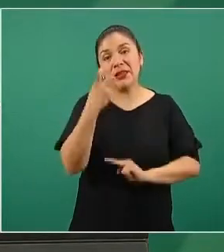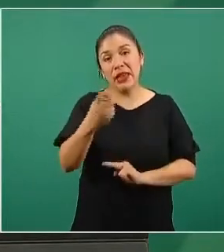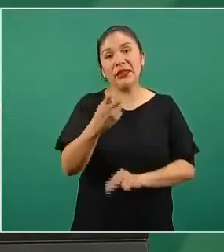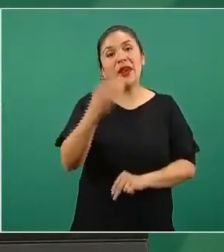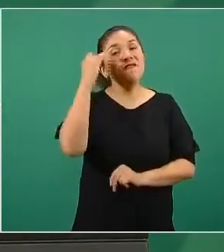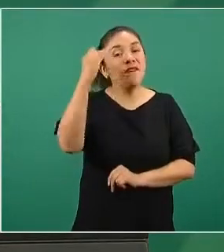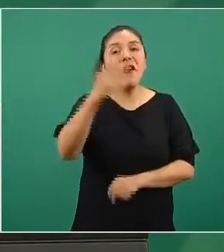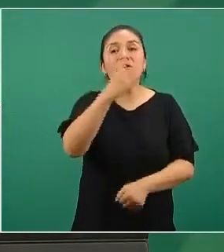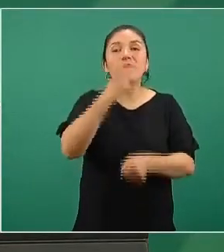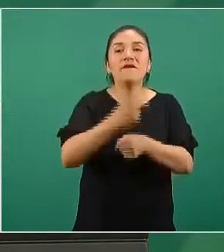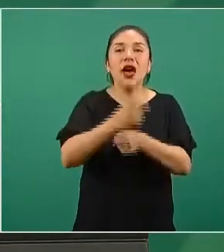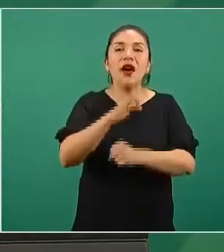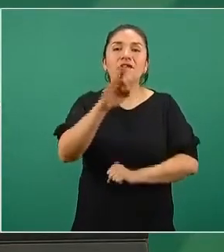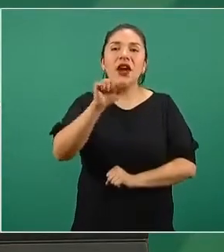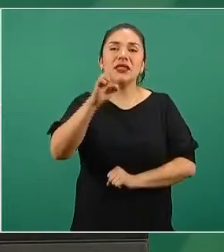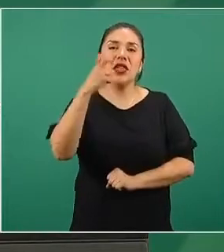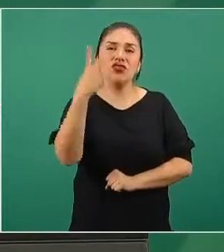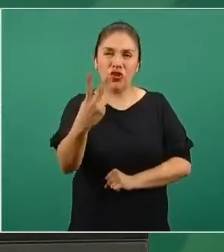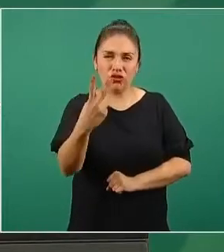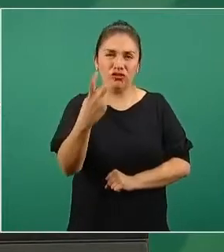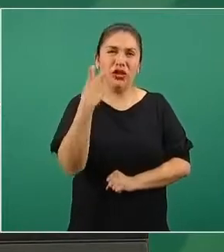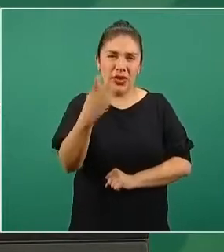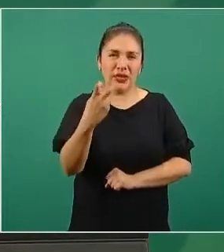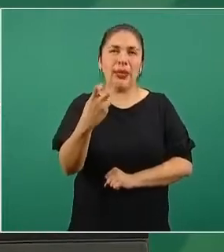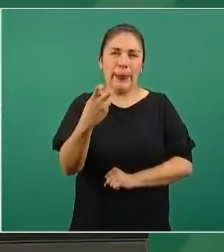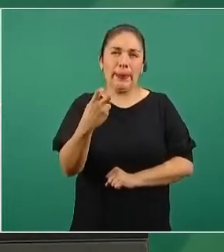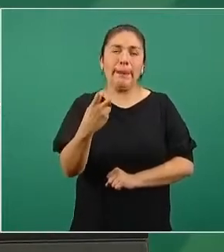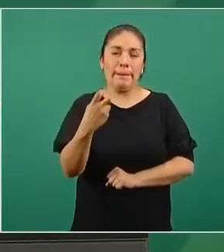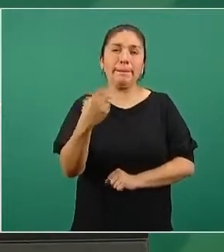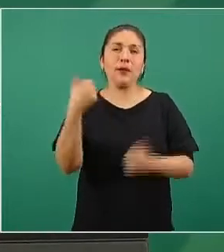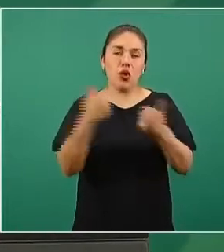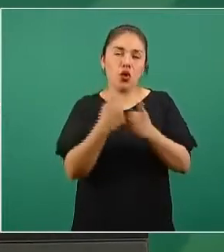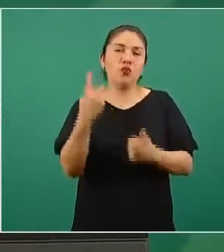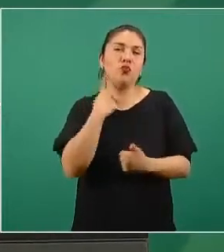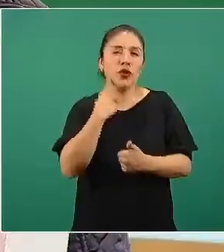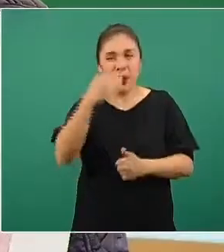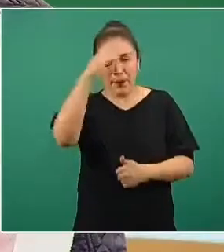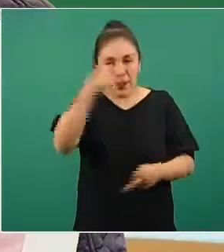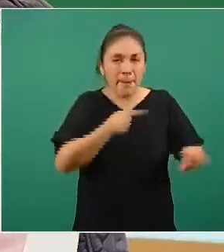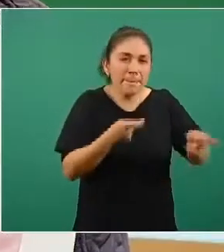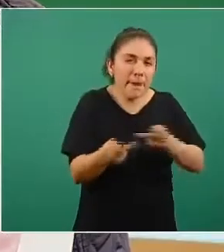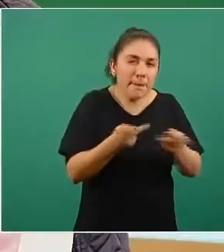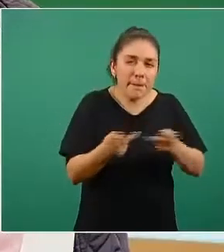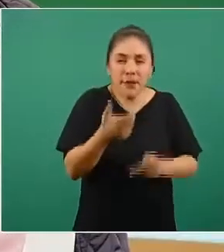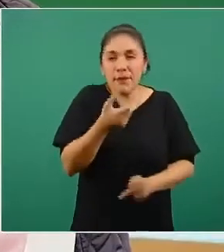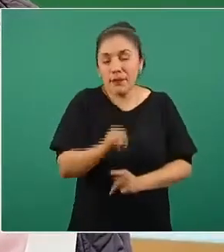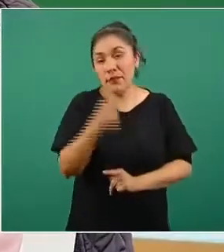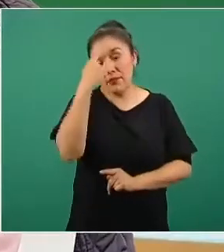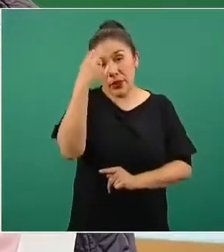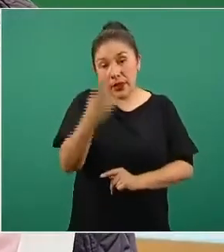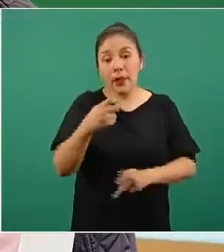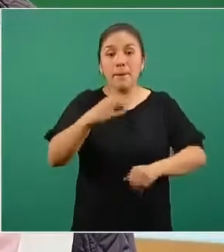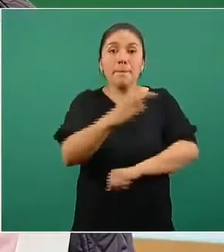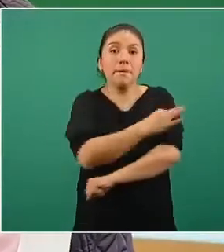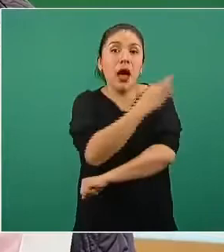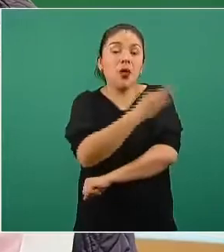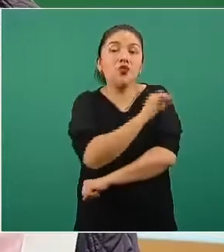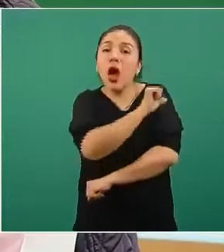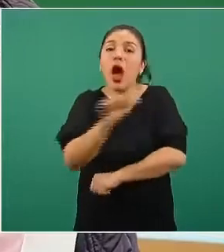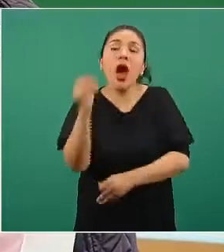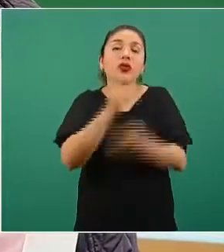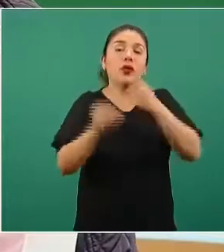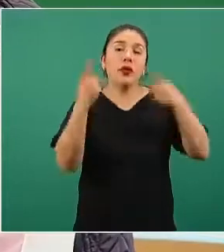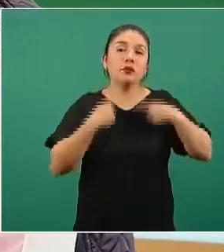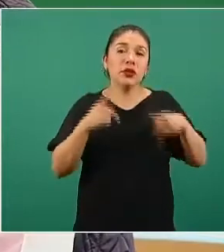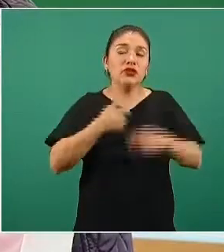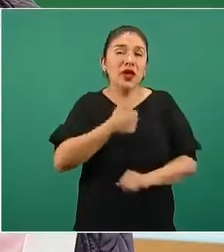etapa 2 de lo que ya habíamos planteado como la etapa 2 en la política nacional, en la que se van a vacunar a las personas